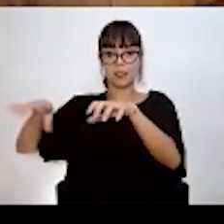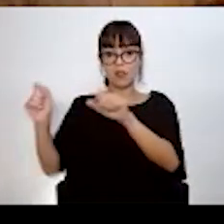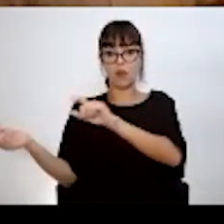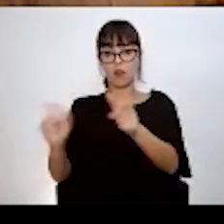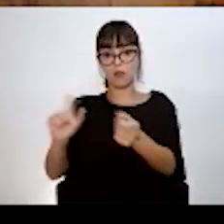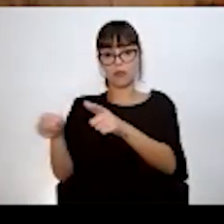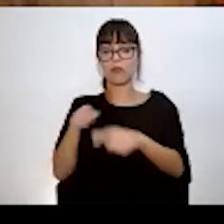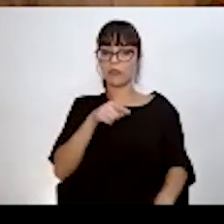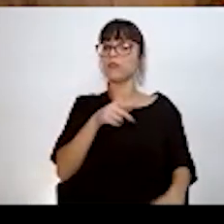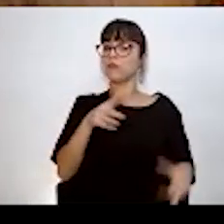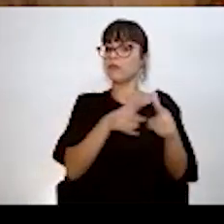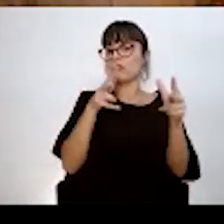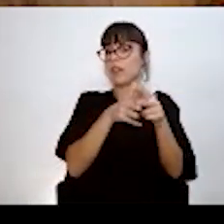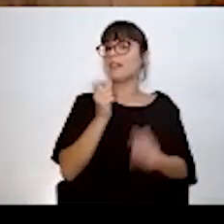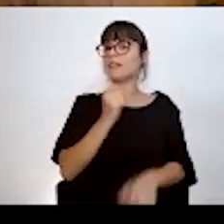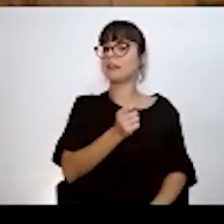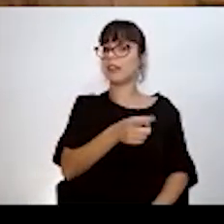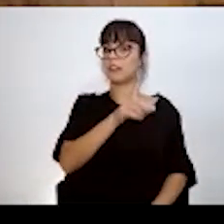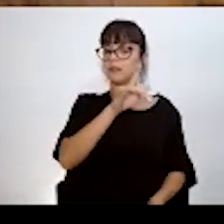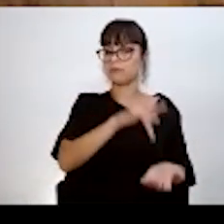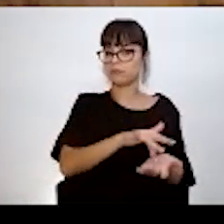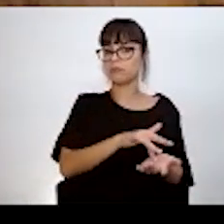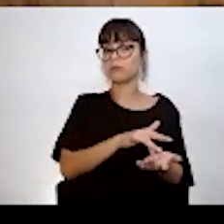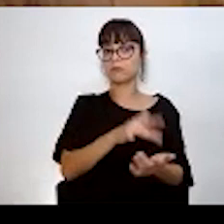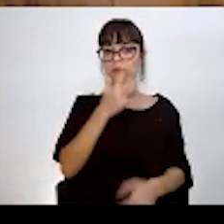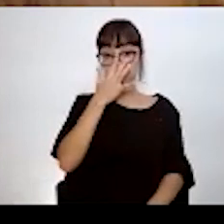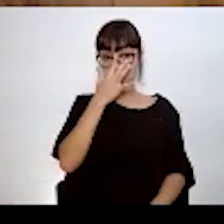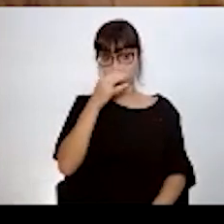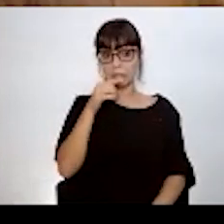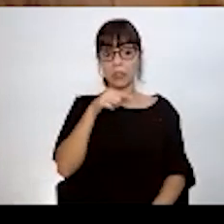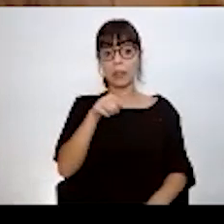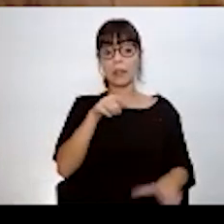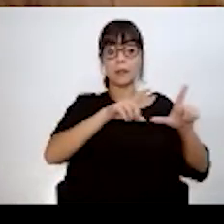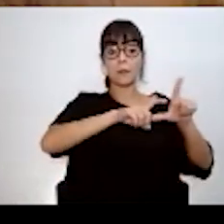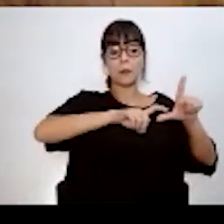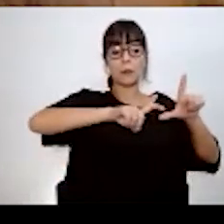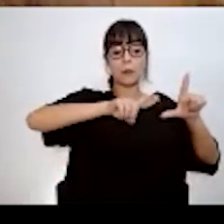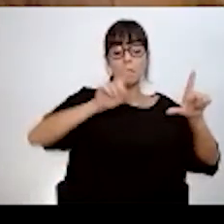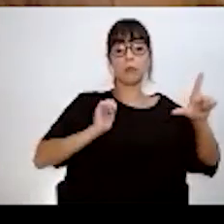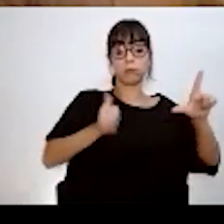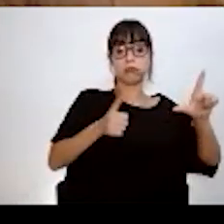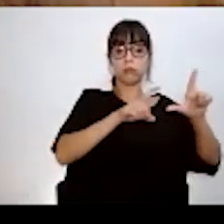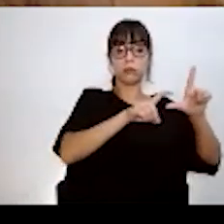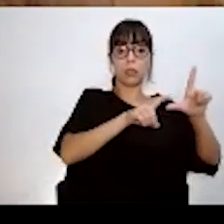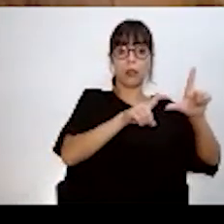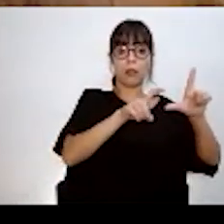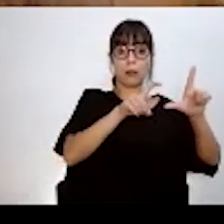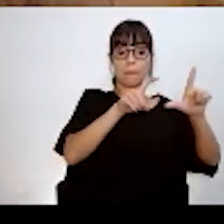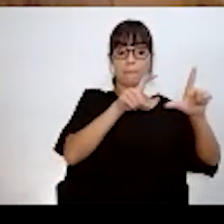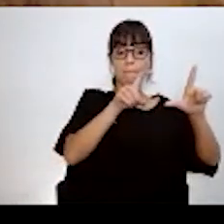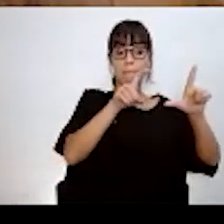que efectivamente nos encontramos ese momento de crecimiento inicial, que luego se va a